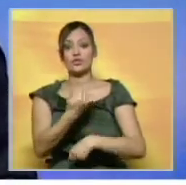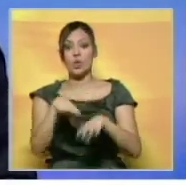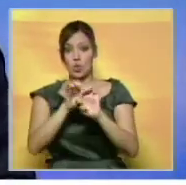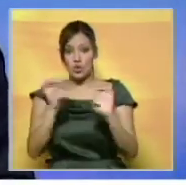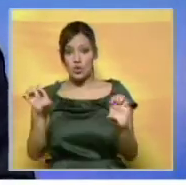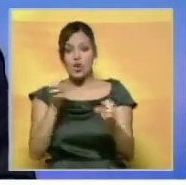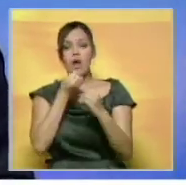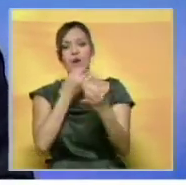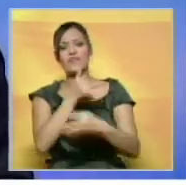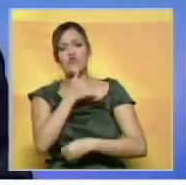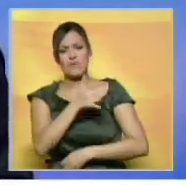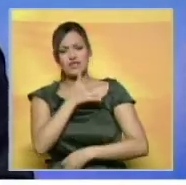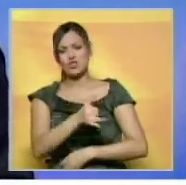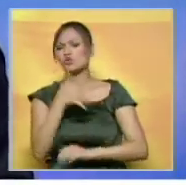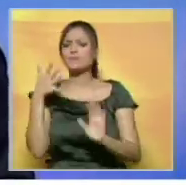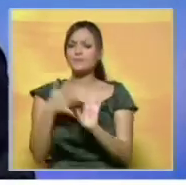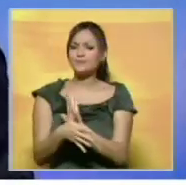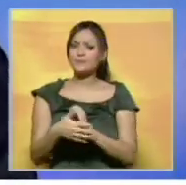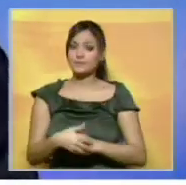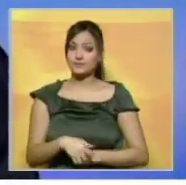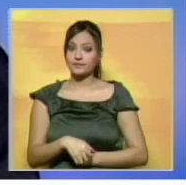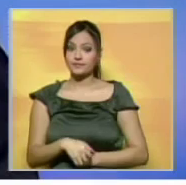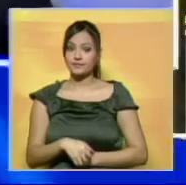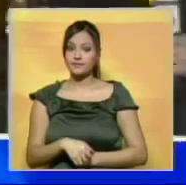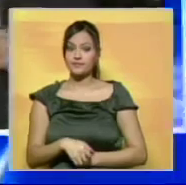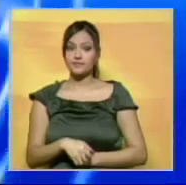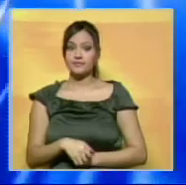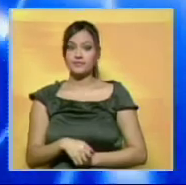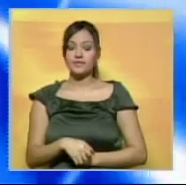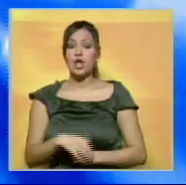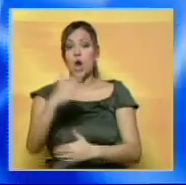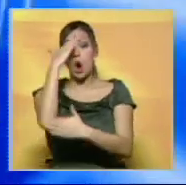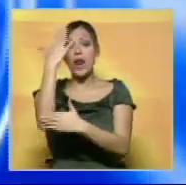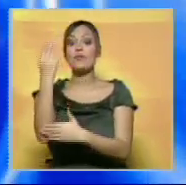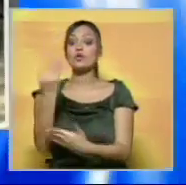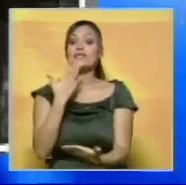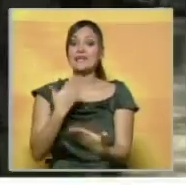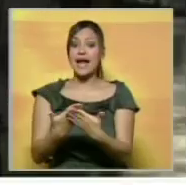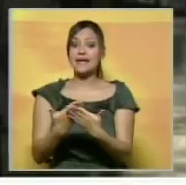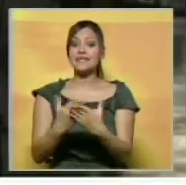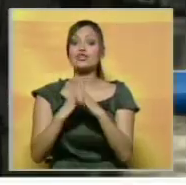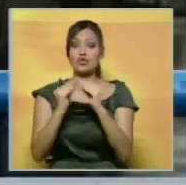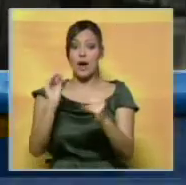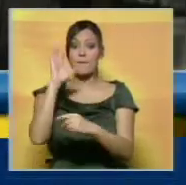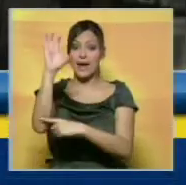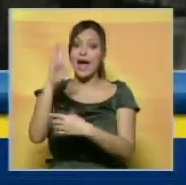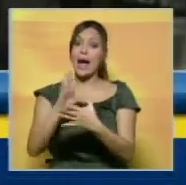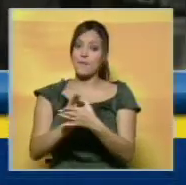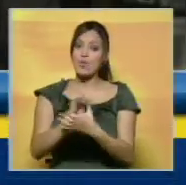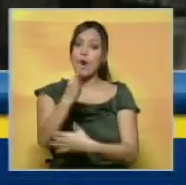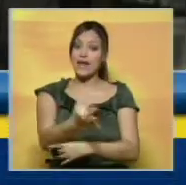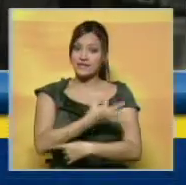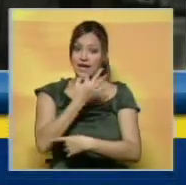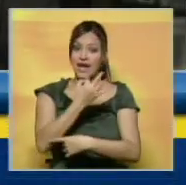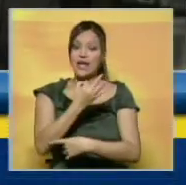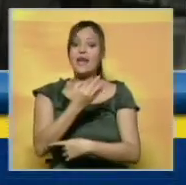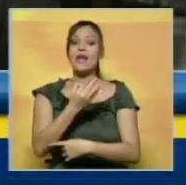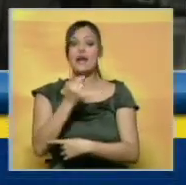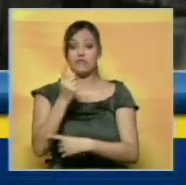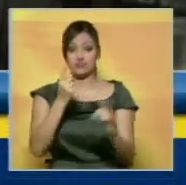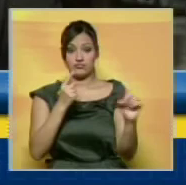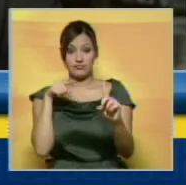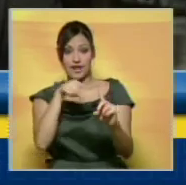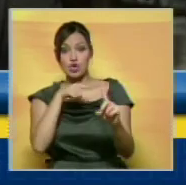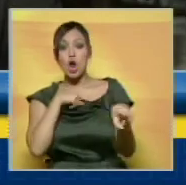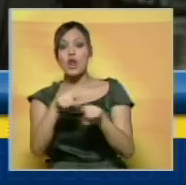Menéndez. Santiago Gutiérrez nos tiene la información. Adelante. Hola, muchísimas gracias amigos de todo el país. Buenas tardes. Eduardo Sánchez, quien